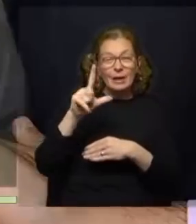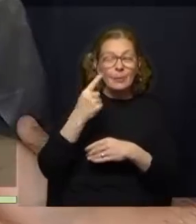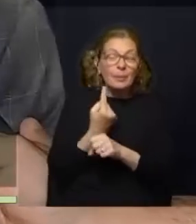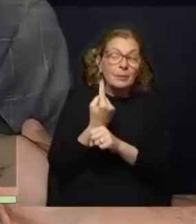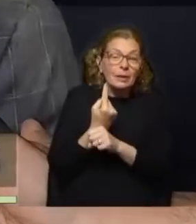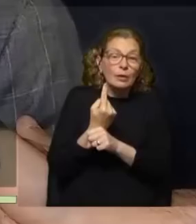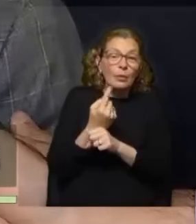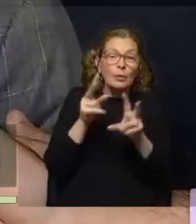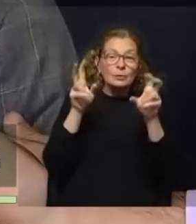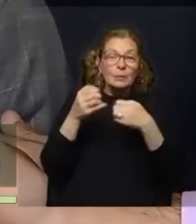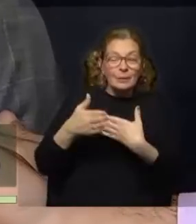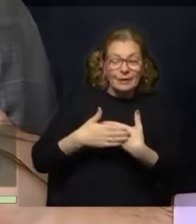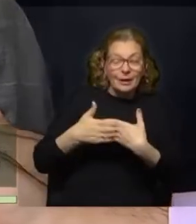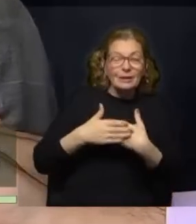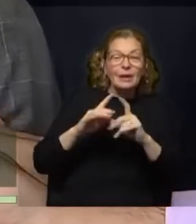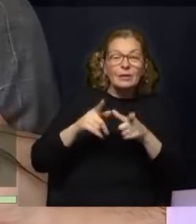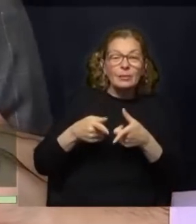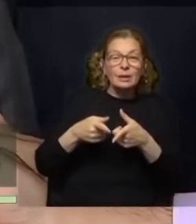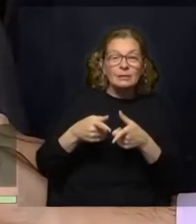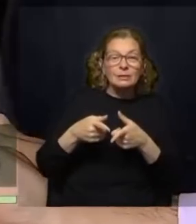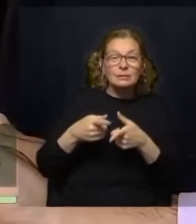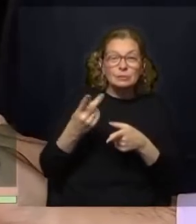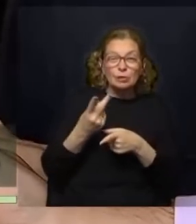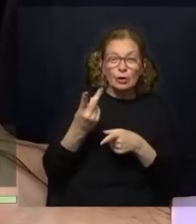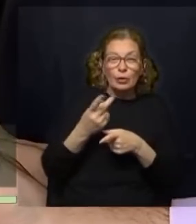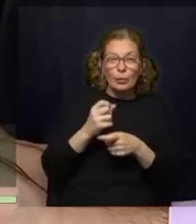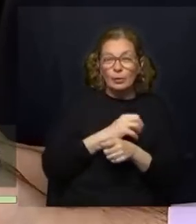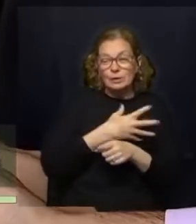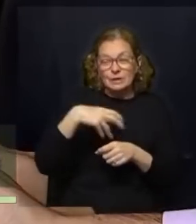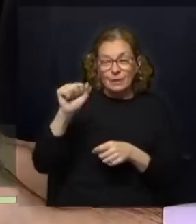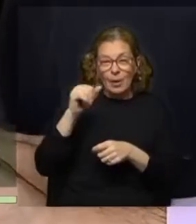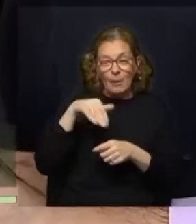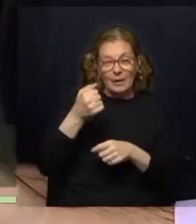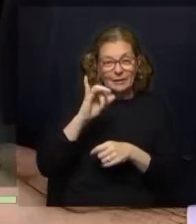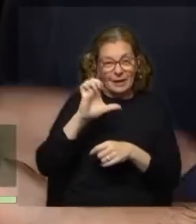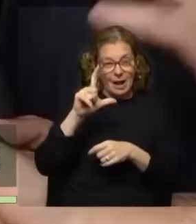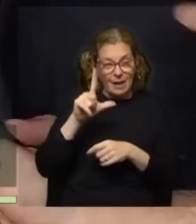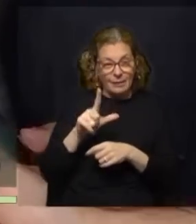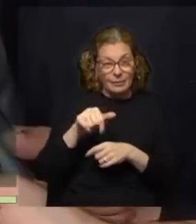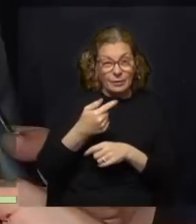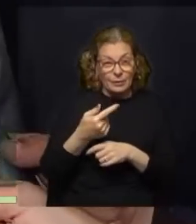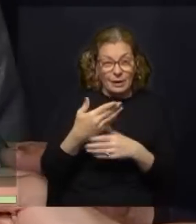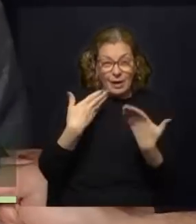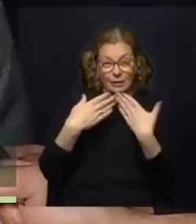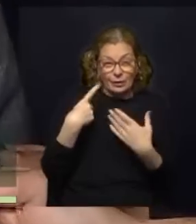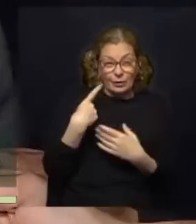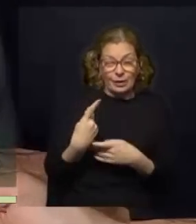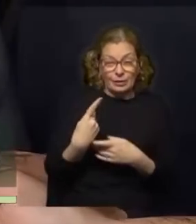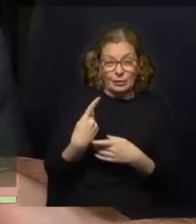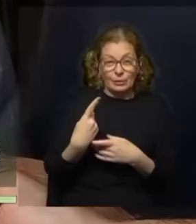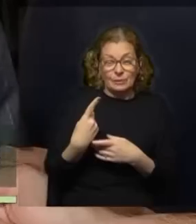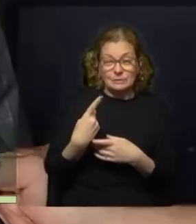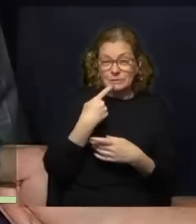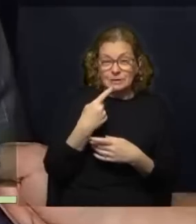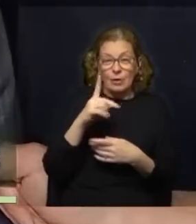por un tema de cercanía también se uno de los dos fue traslado al Maciel después hablando con el director el director